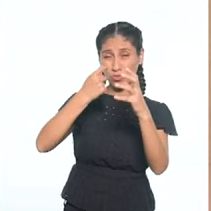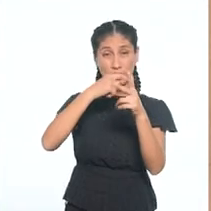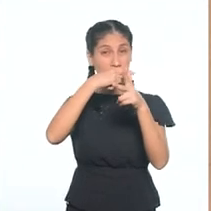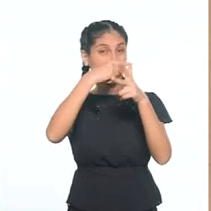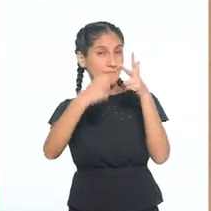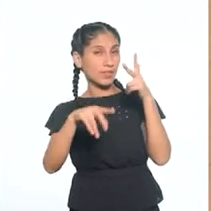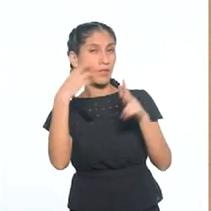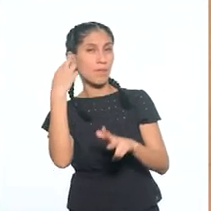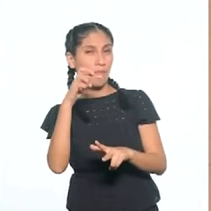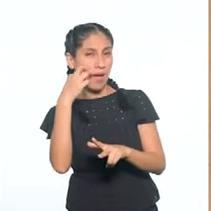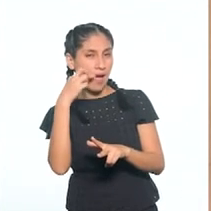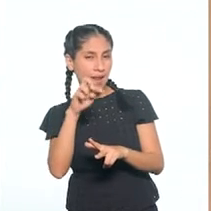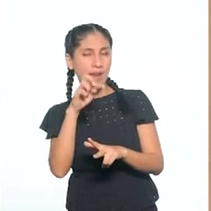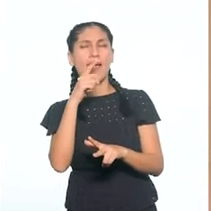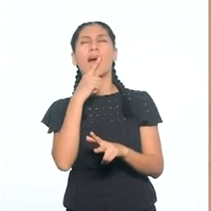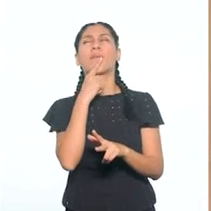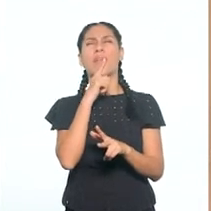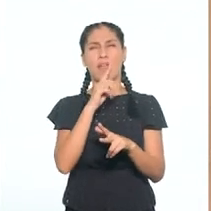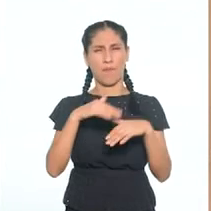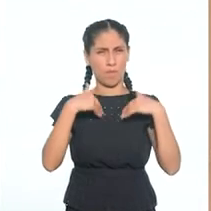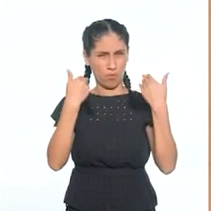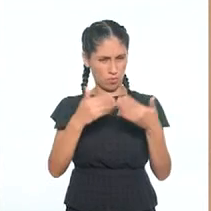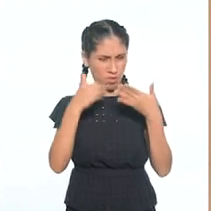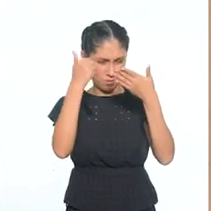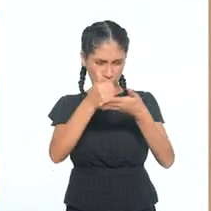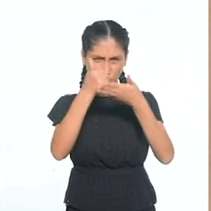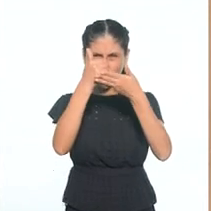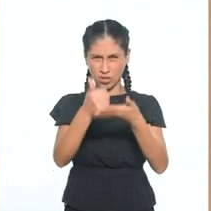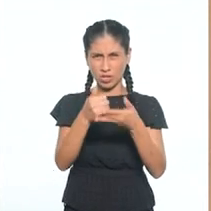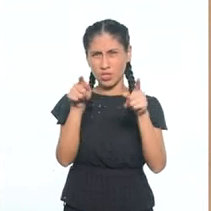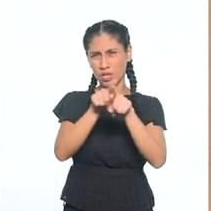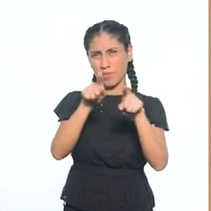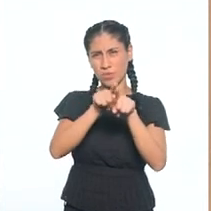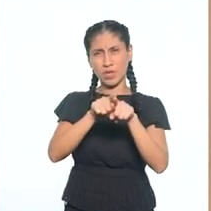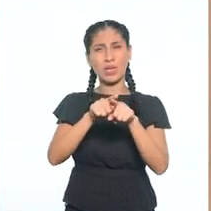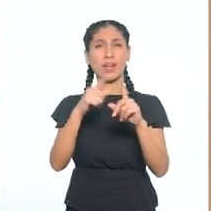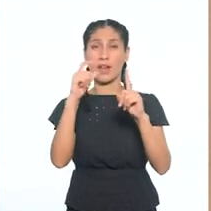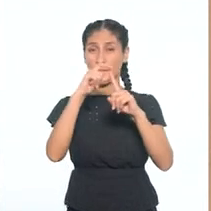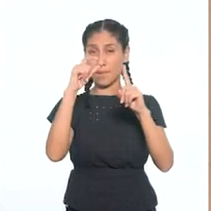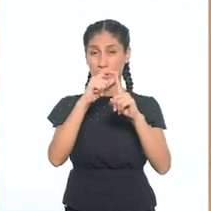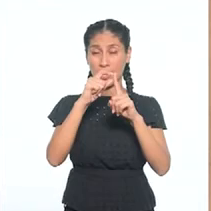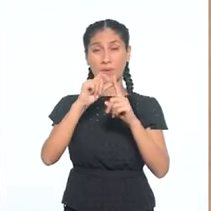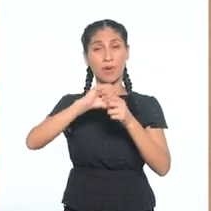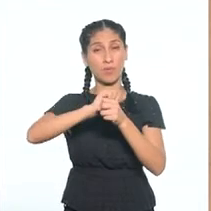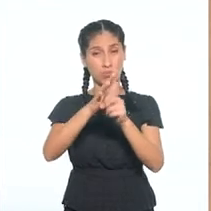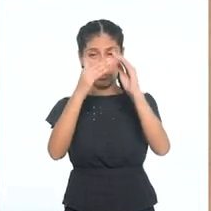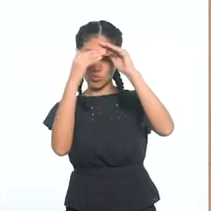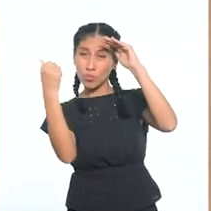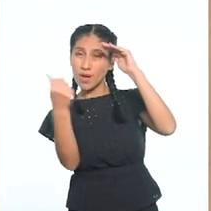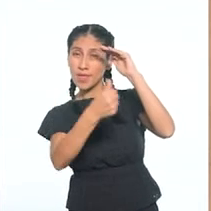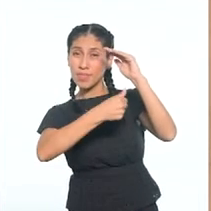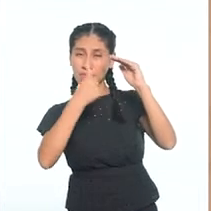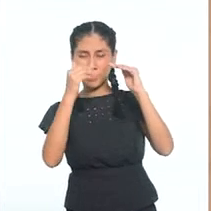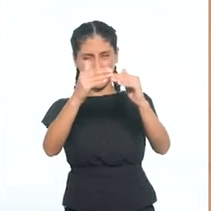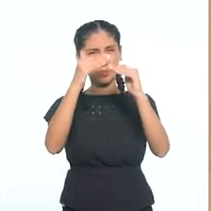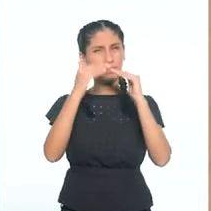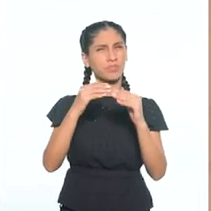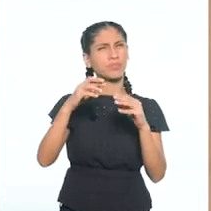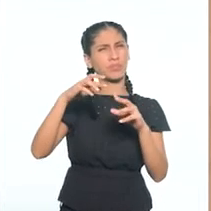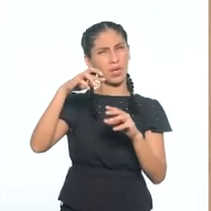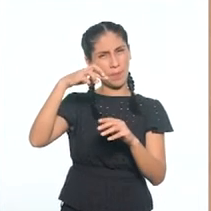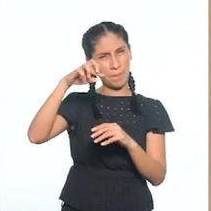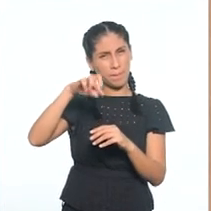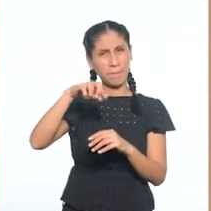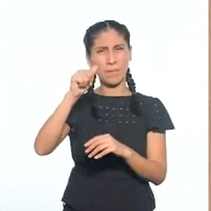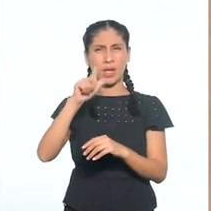tres palabras podrían ser parte de la definición así como la palabra pandemia la palabra planeta